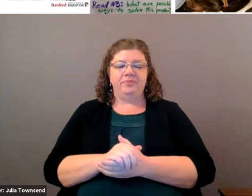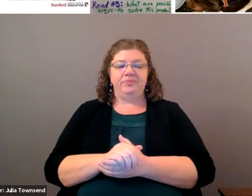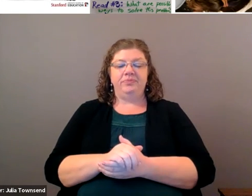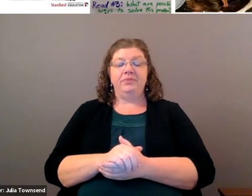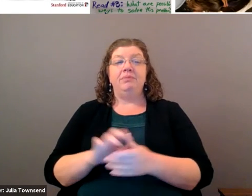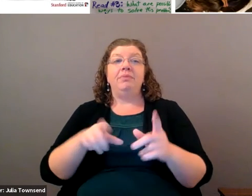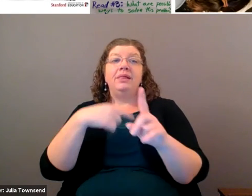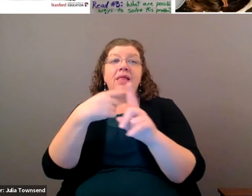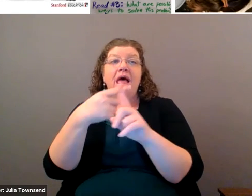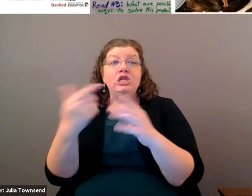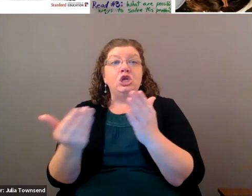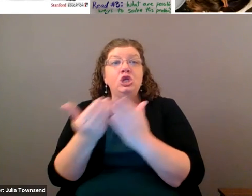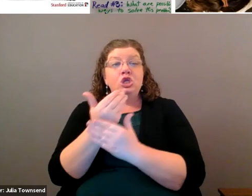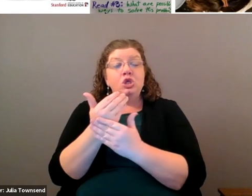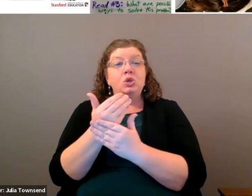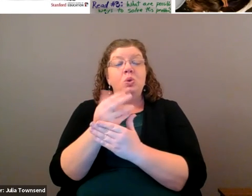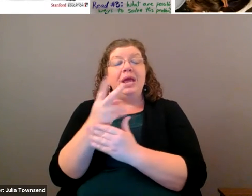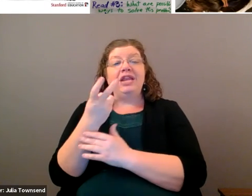Además,